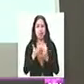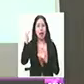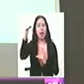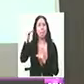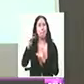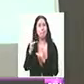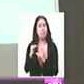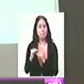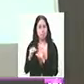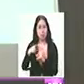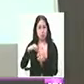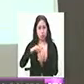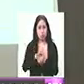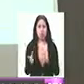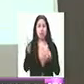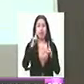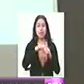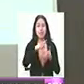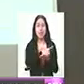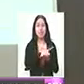la semana 43